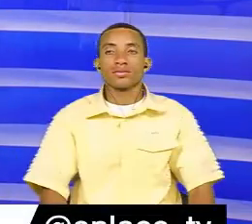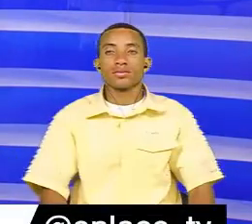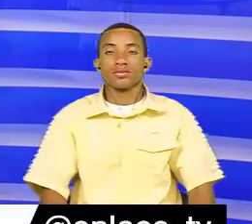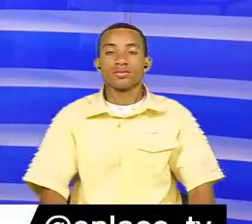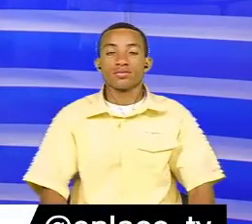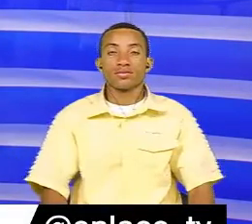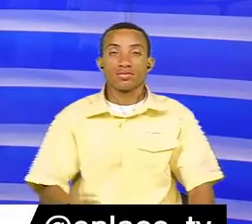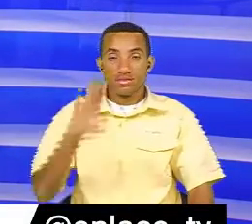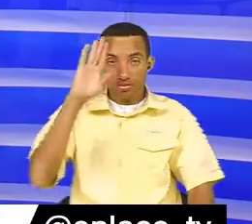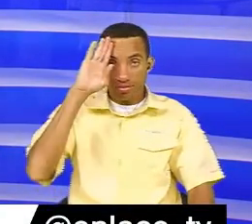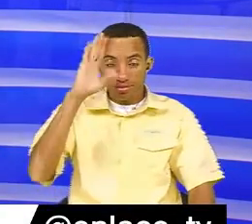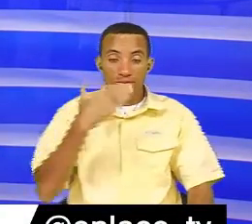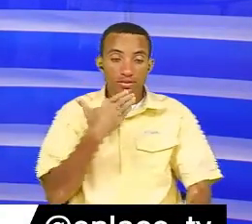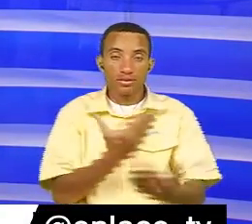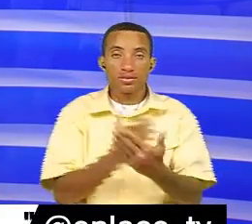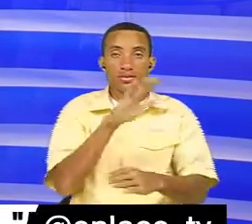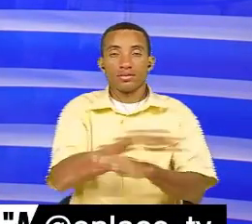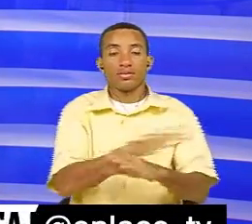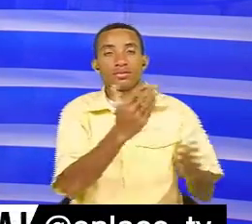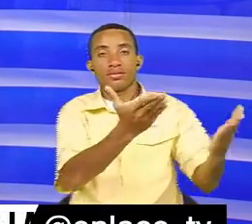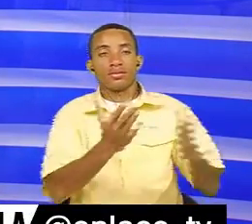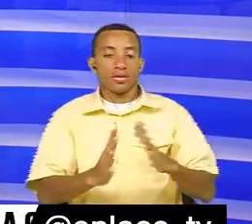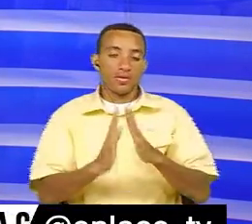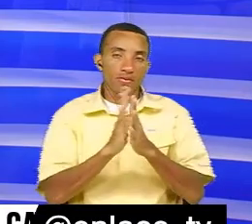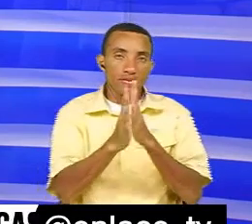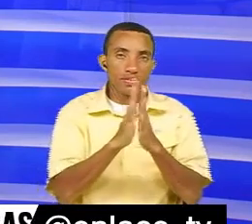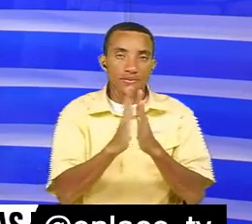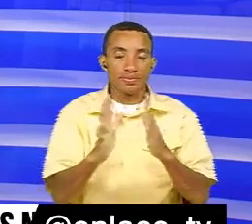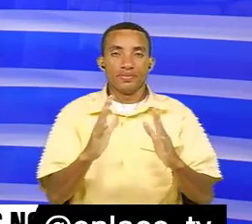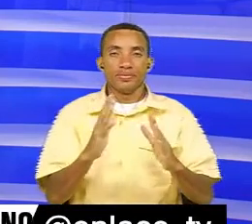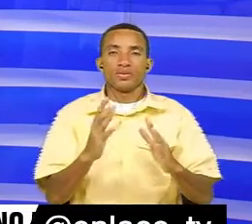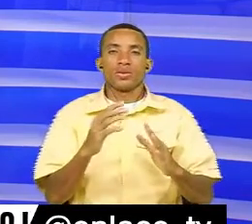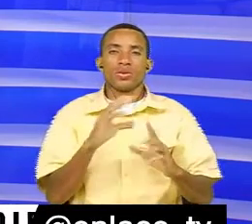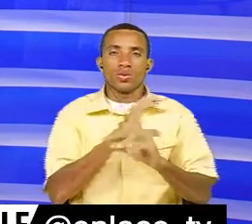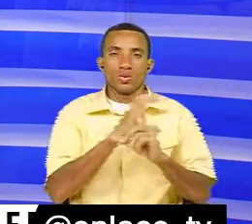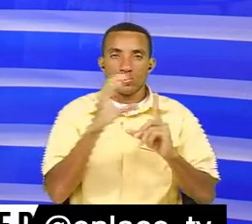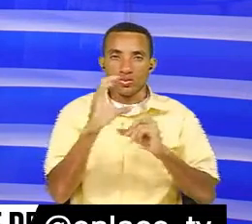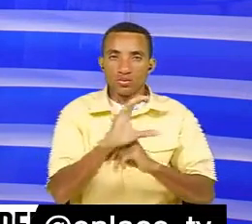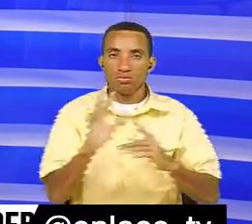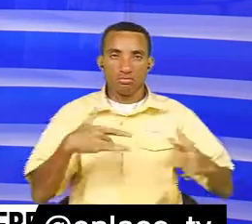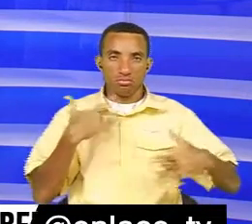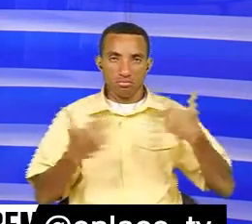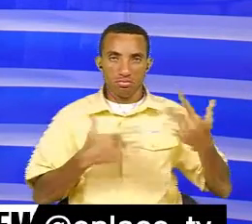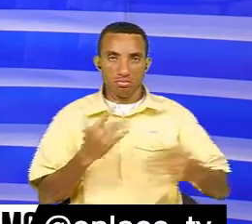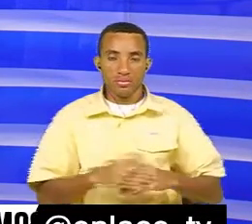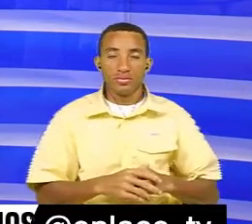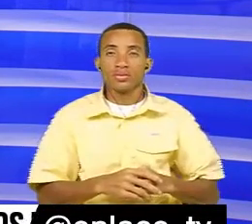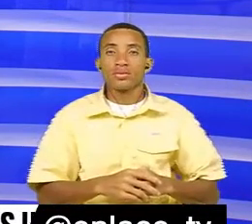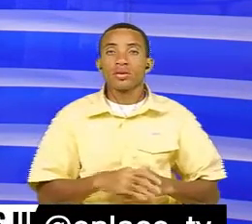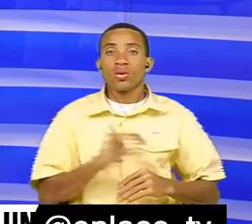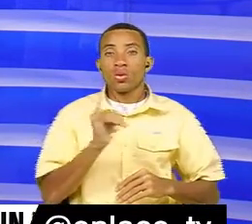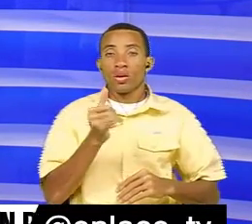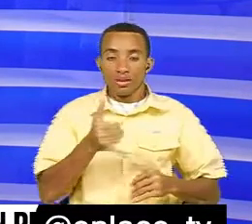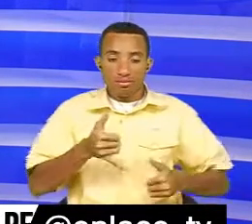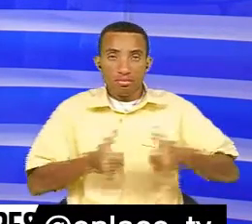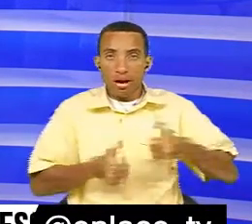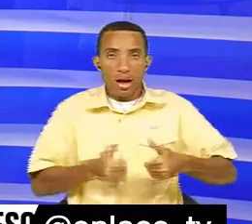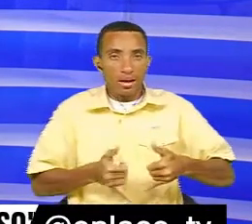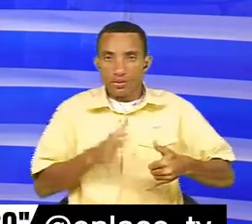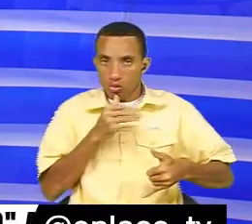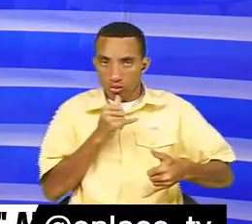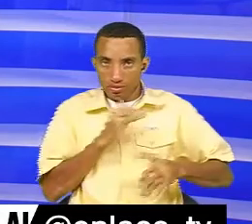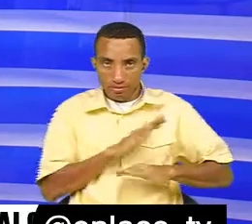Muy buenas tardes, bienvenidos a la buena información de cultura y entretenimiento en La Mira. Jueves sin tacones, así se llama la